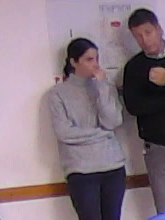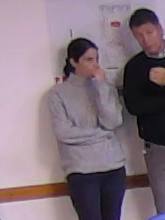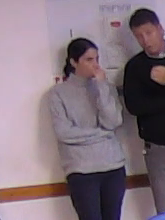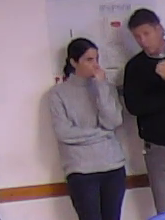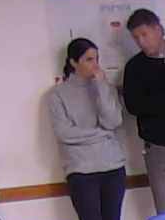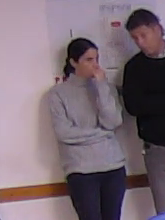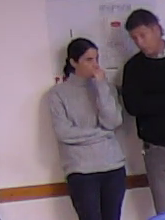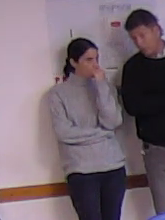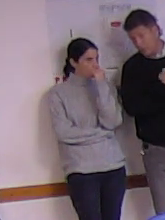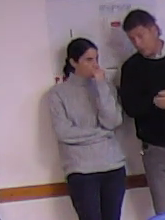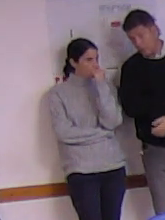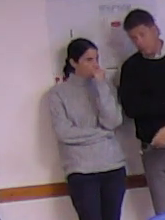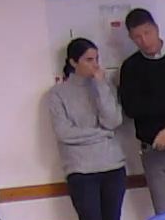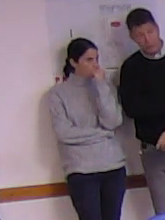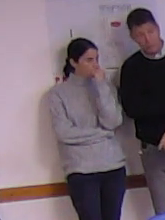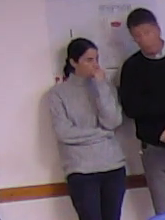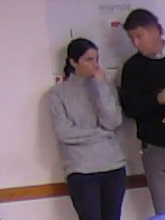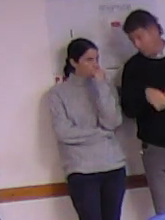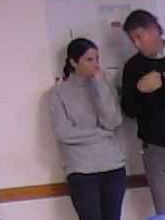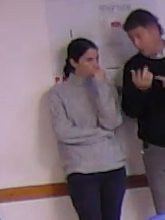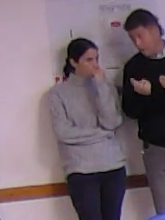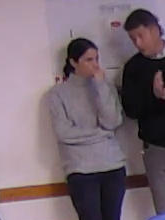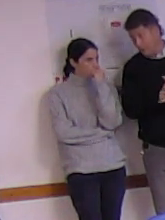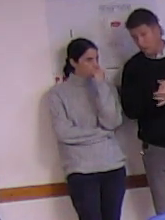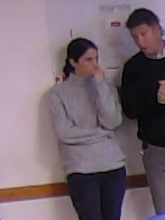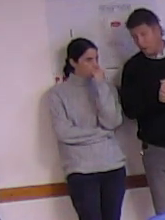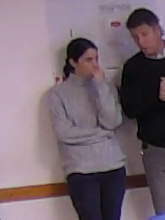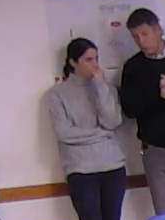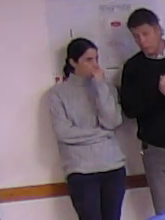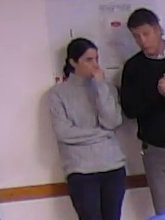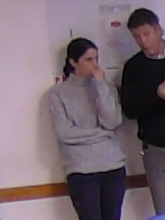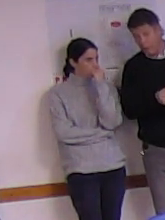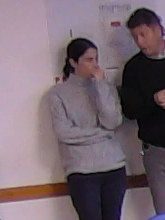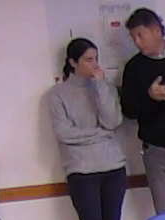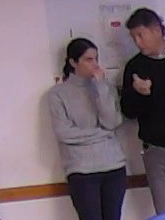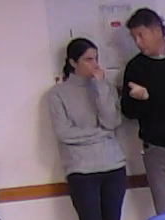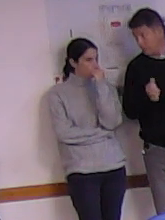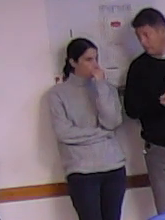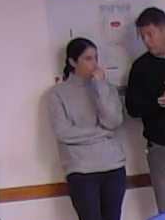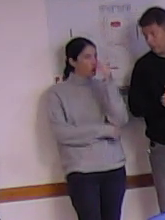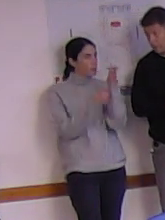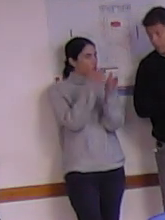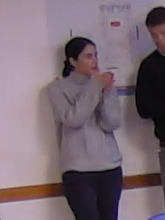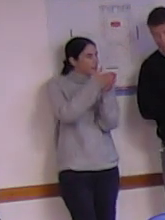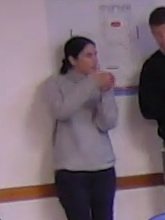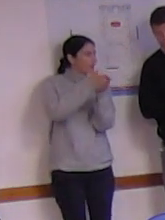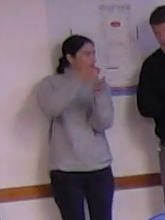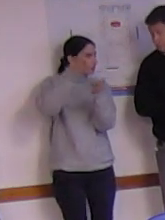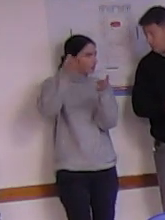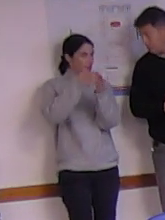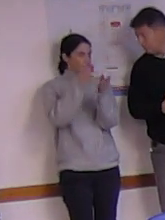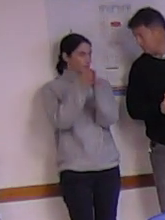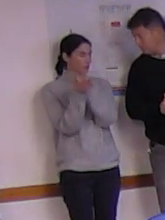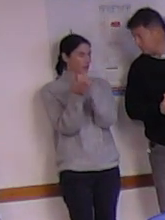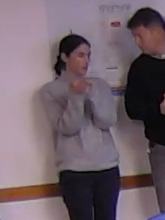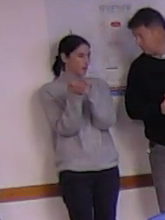eso no había podido ser electa la diputada Ahmechet. Este será el segundo intento para que finalmente comience esta reunión y ahora